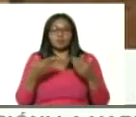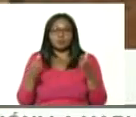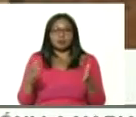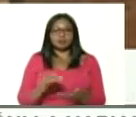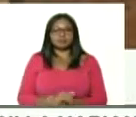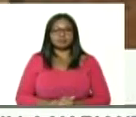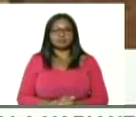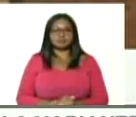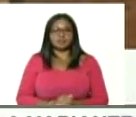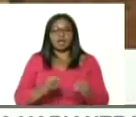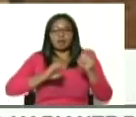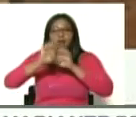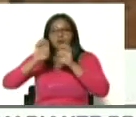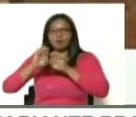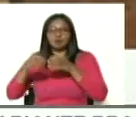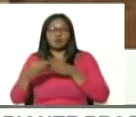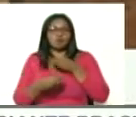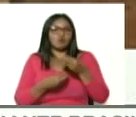lo han evaluado.